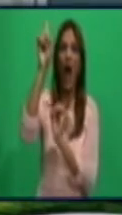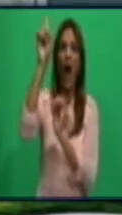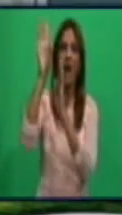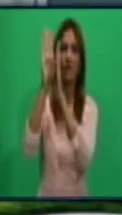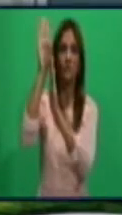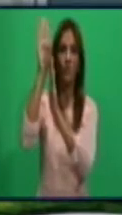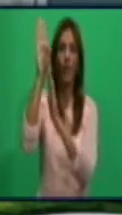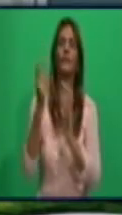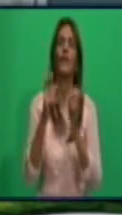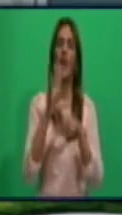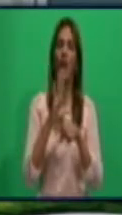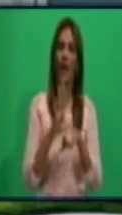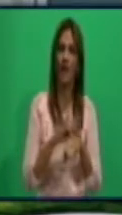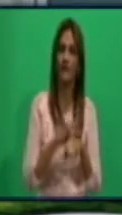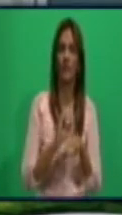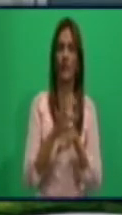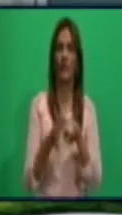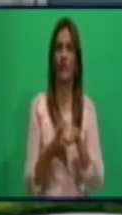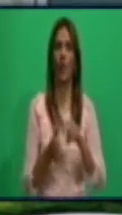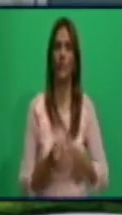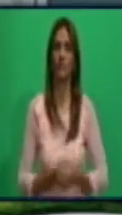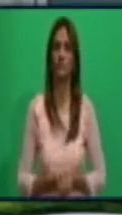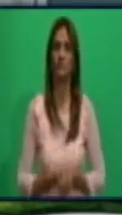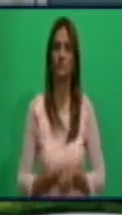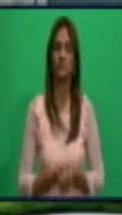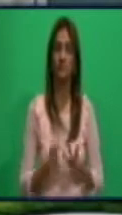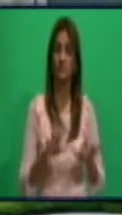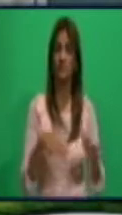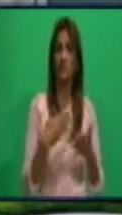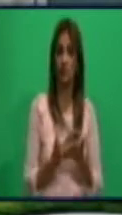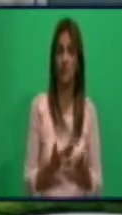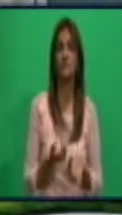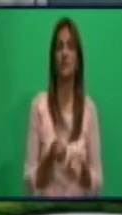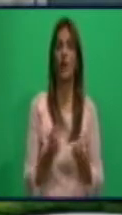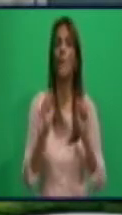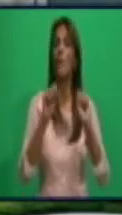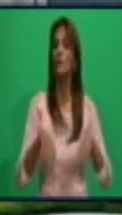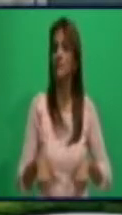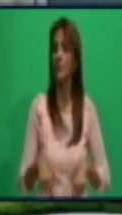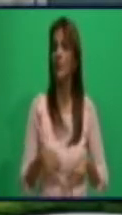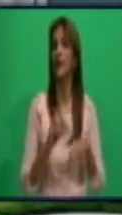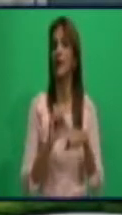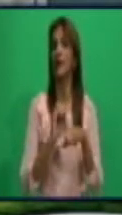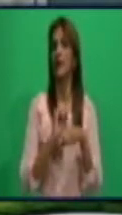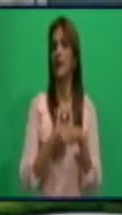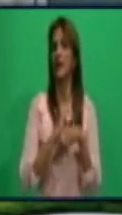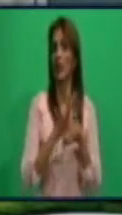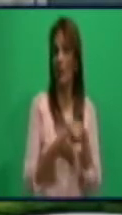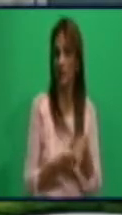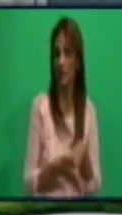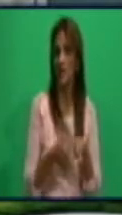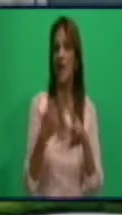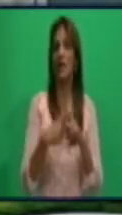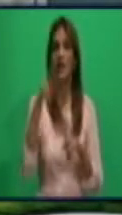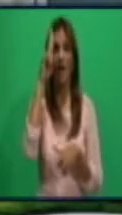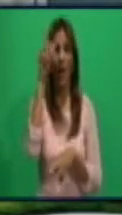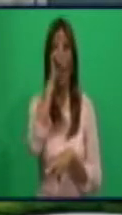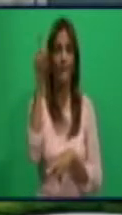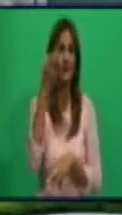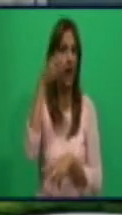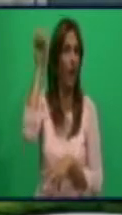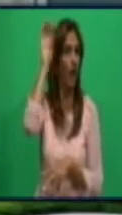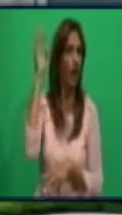atención, digamos, sospechosos de alto riesgo en el hospital Celia Sánchez. Primero, ¿cuáles son los que